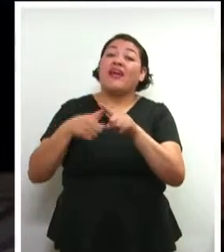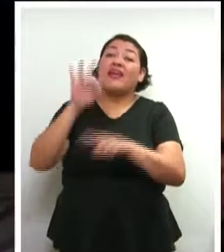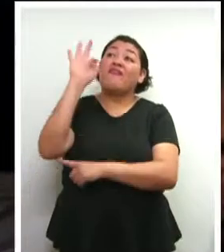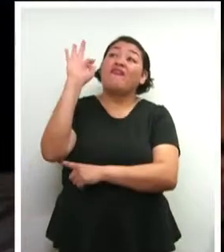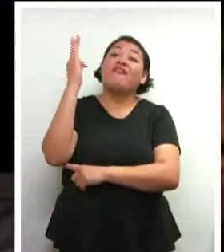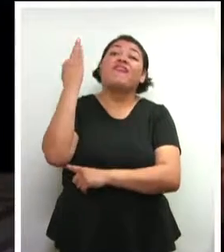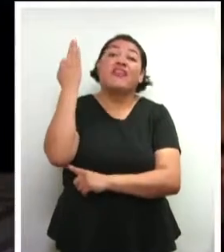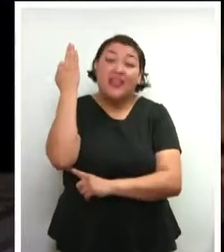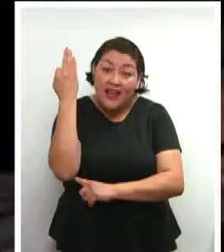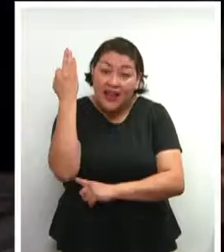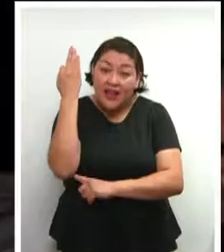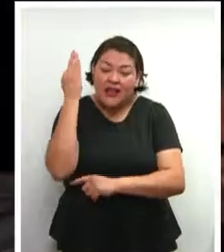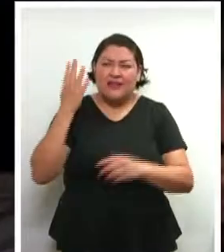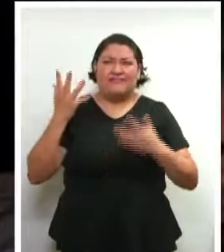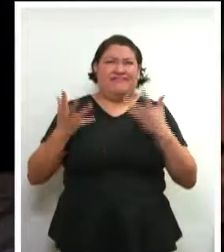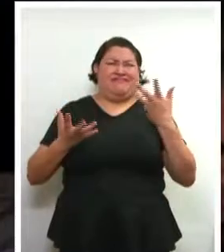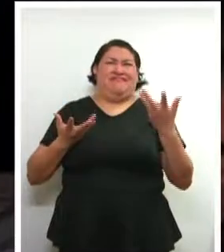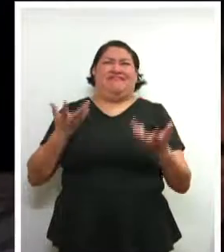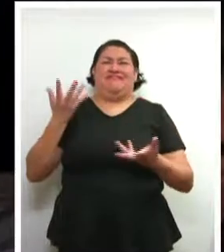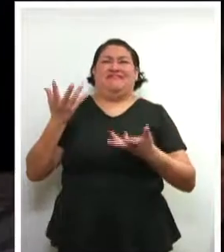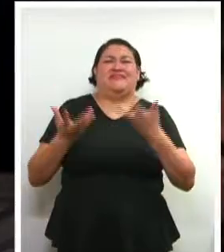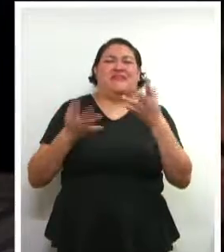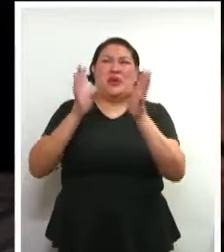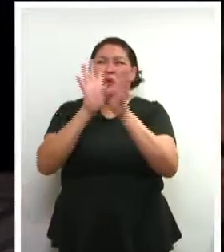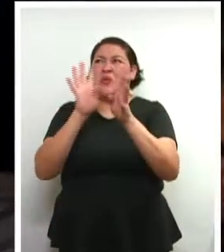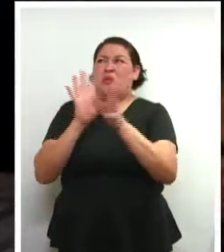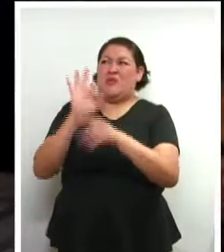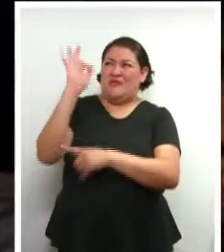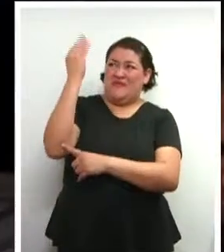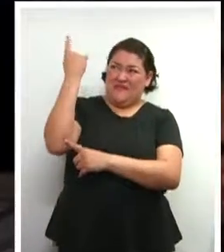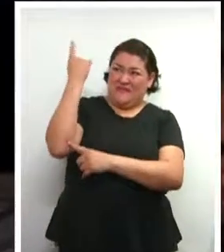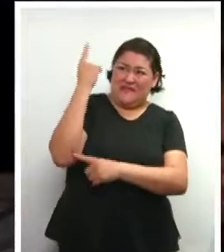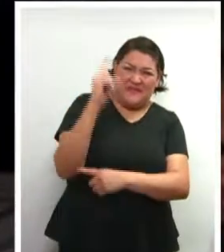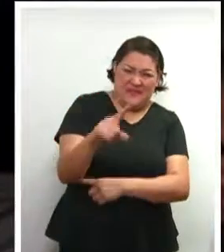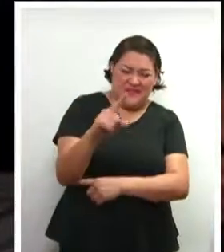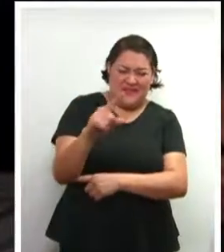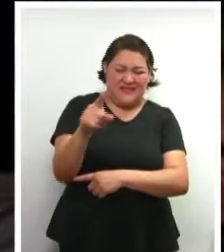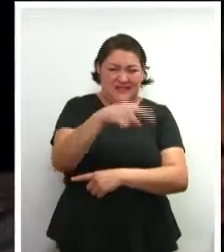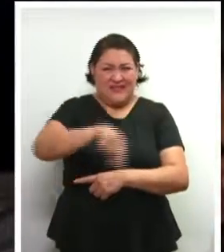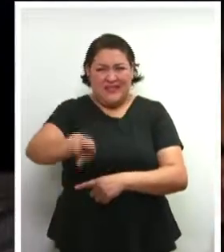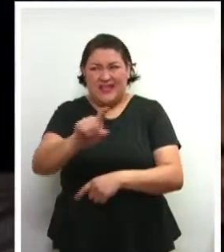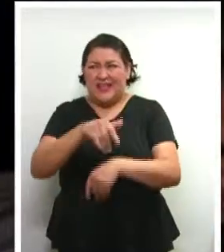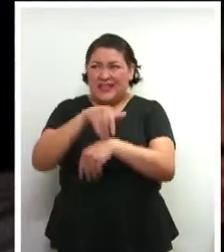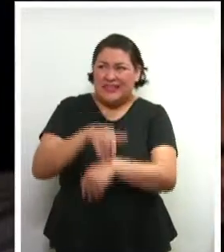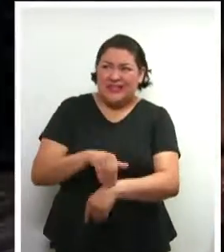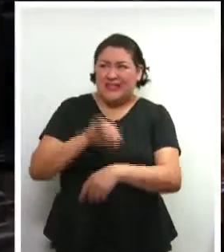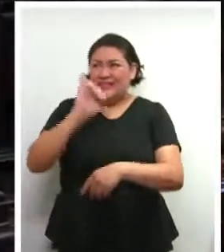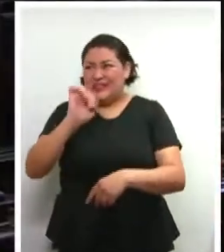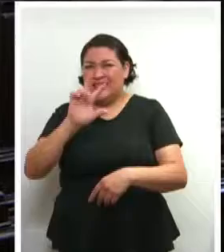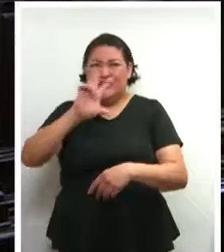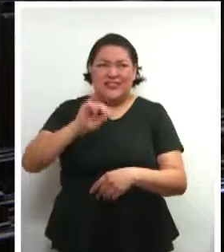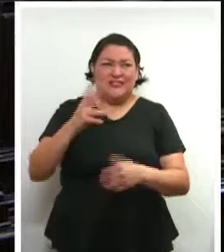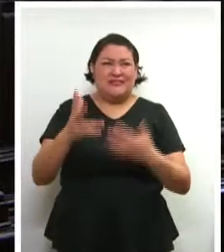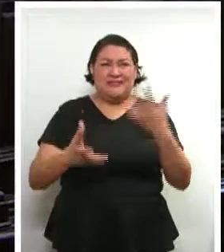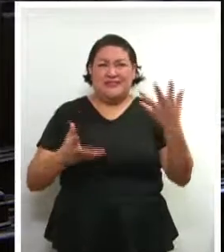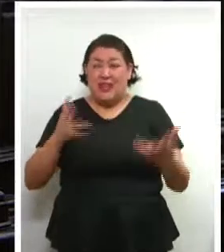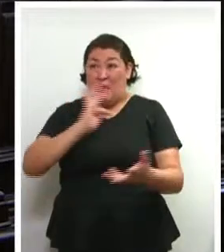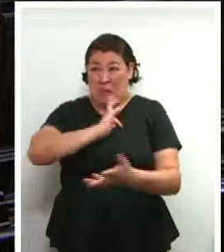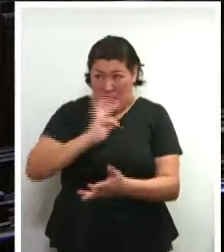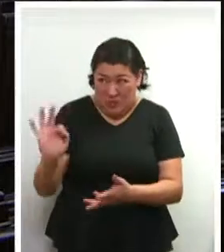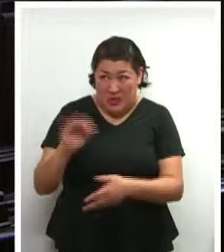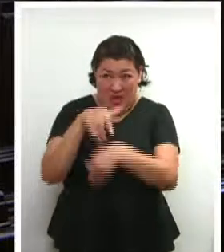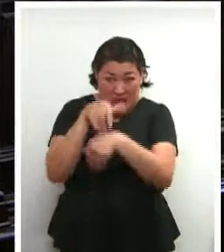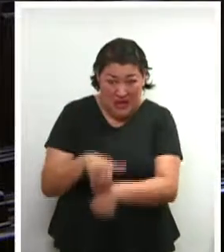de si estas entonces, en un eventual caso de control de constitucionalidad, tendrían, prácticamente por decirlo así, pase